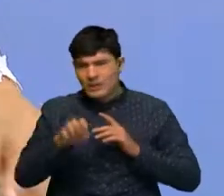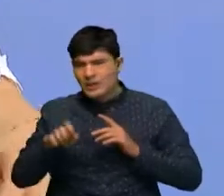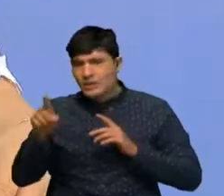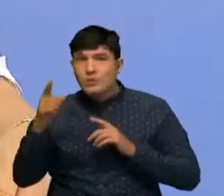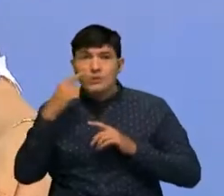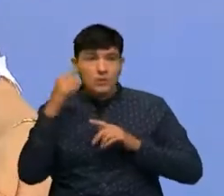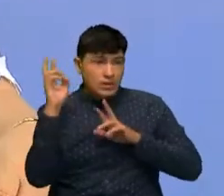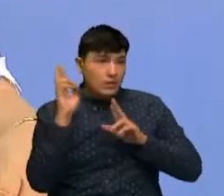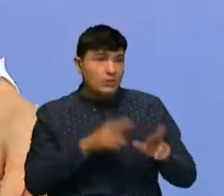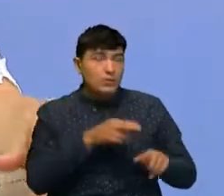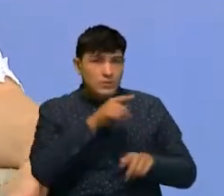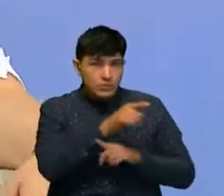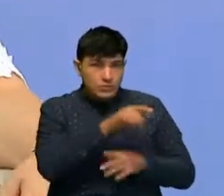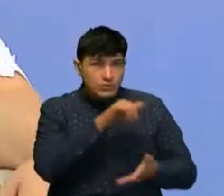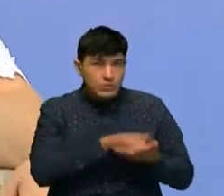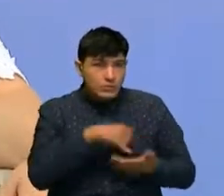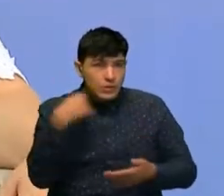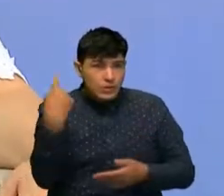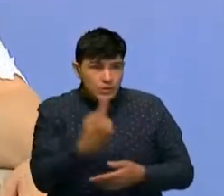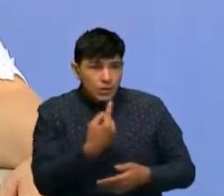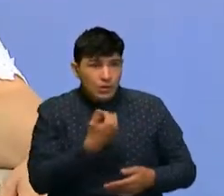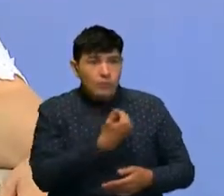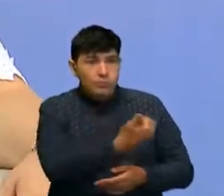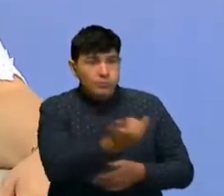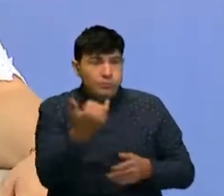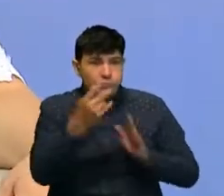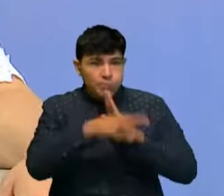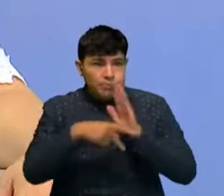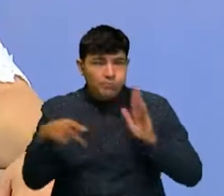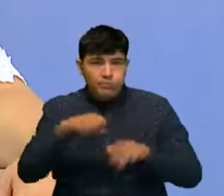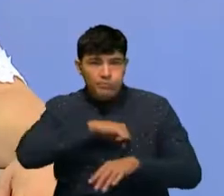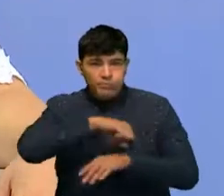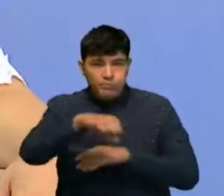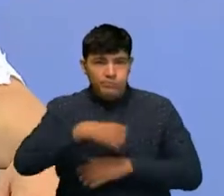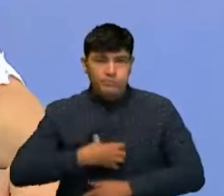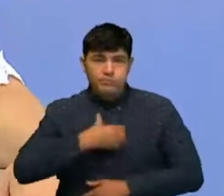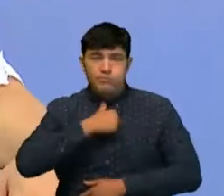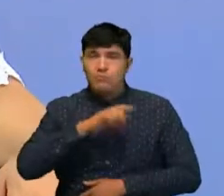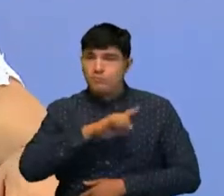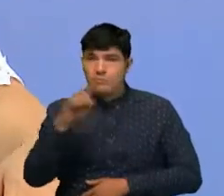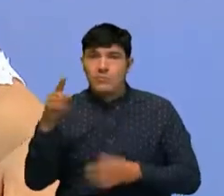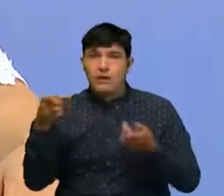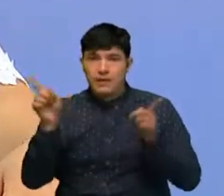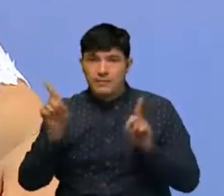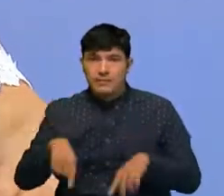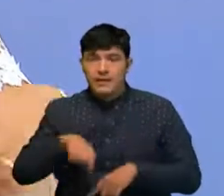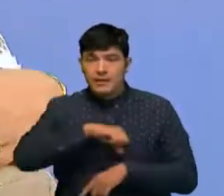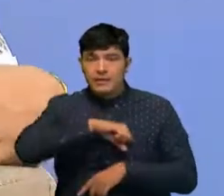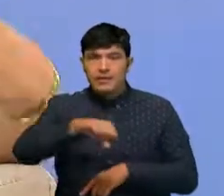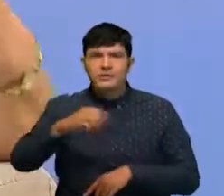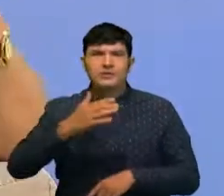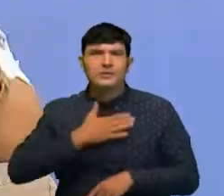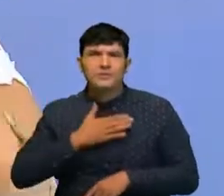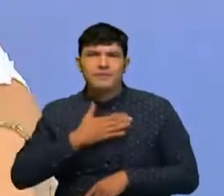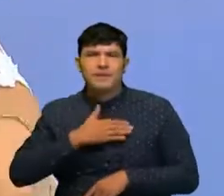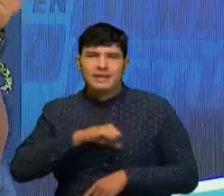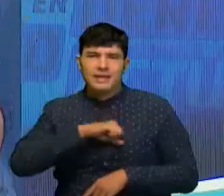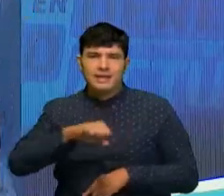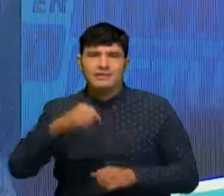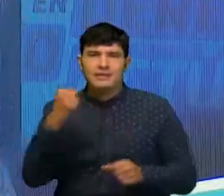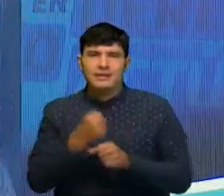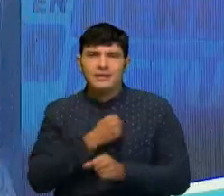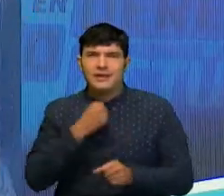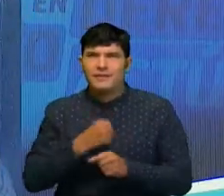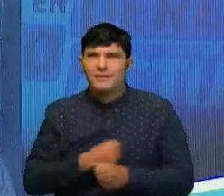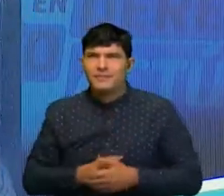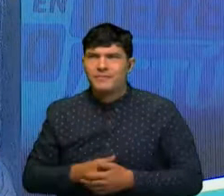reconoce, de ahí que no solamente existe la constitucionalización del derecho civil, sino la constitucionalización de mi derecho, del derecho laboral. Abogada, ¿qué